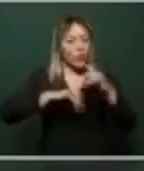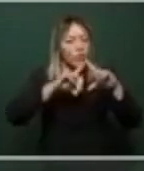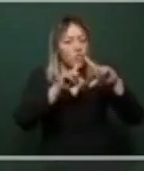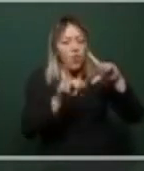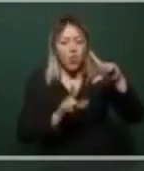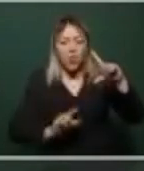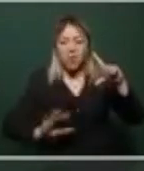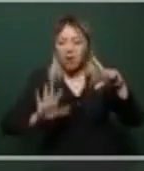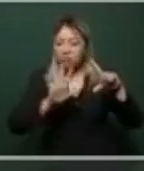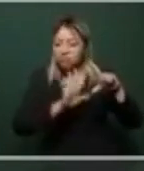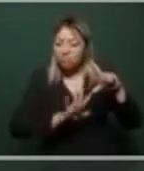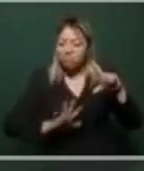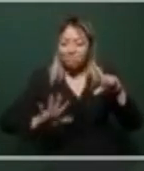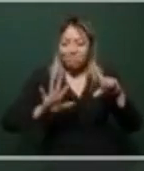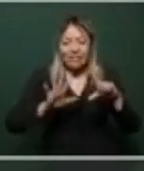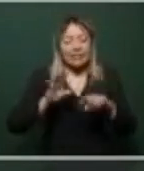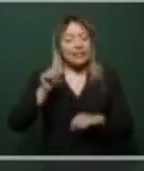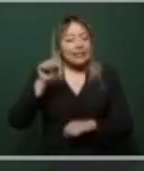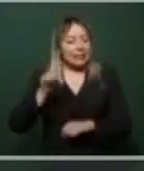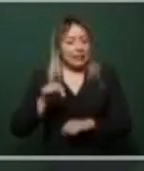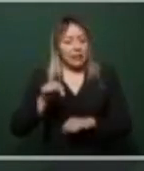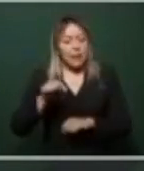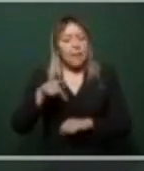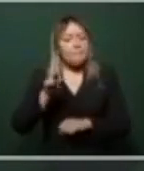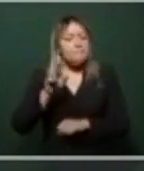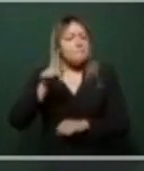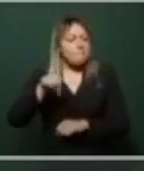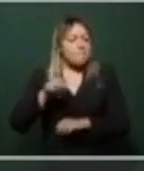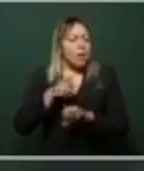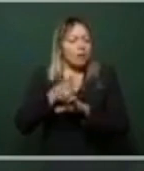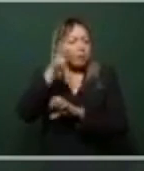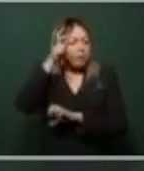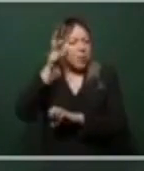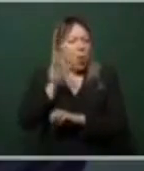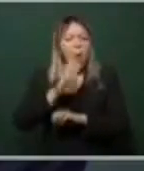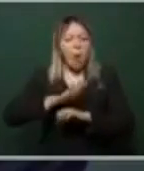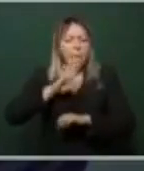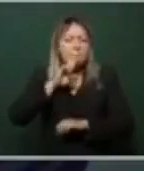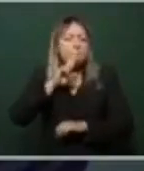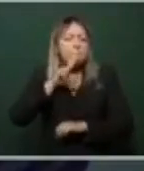nacional ya se ha avanzado mucho.